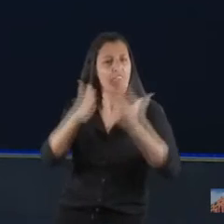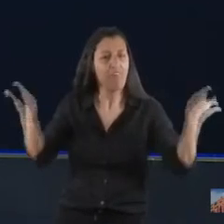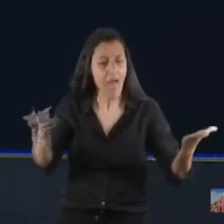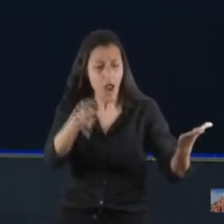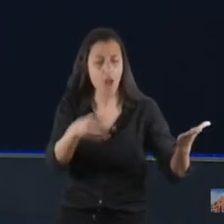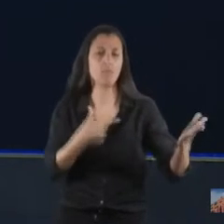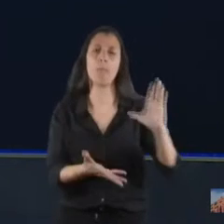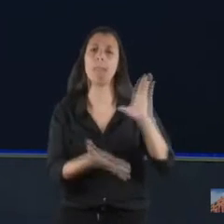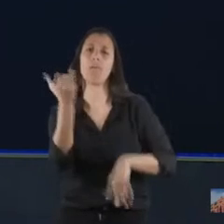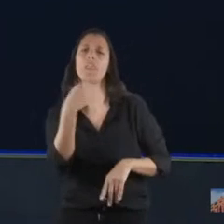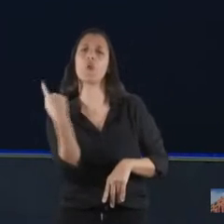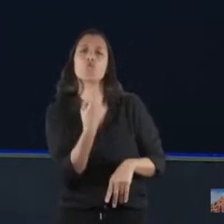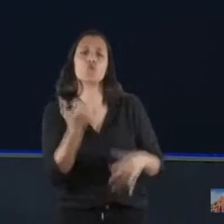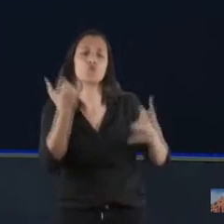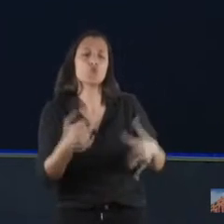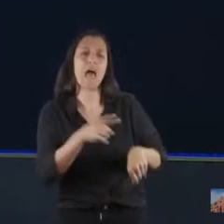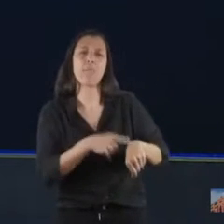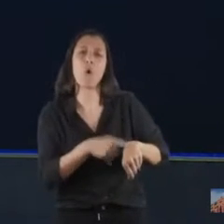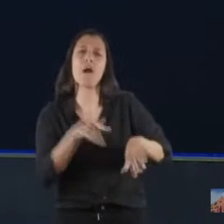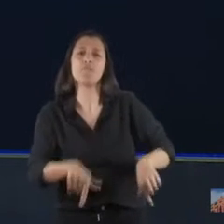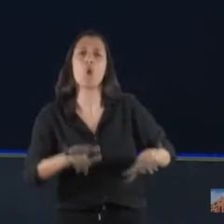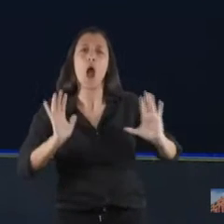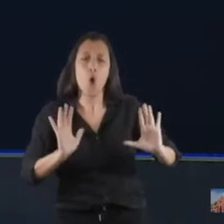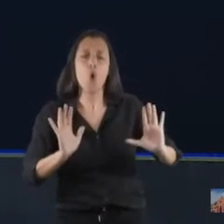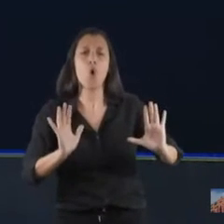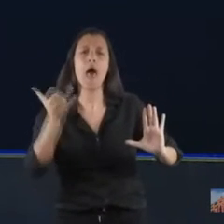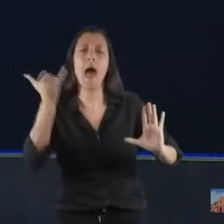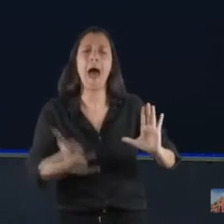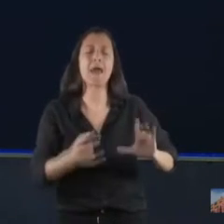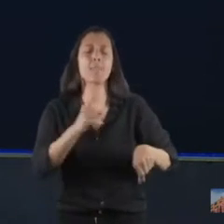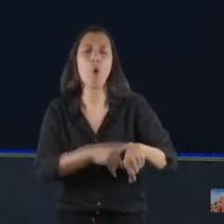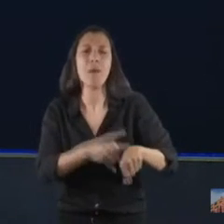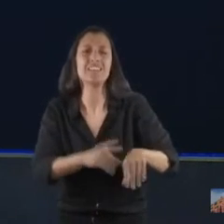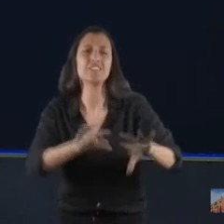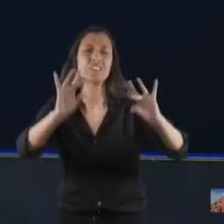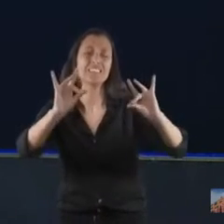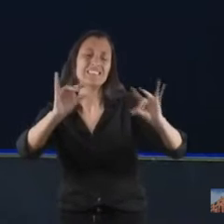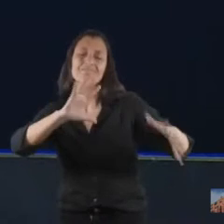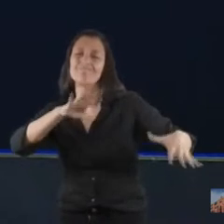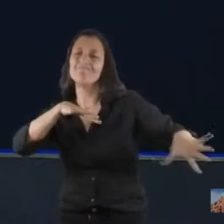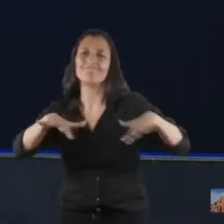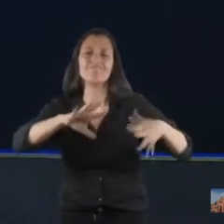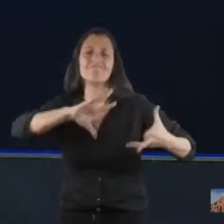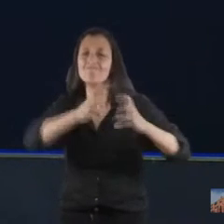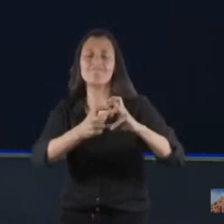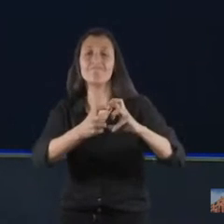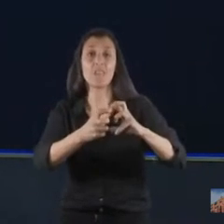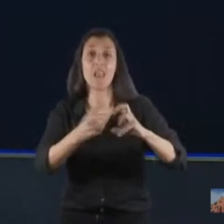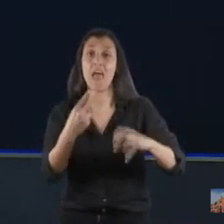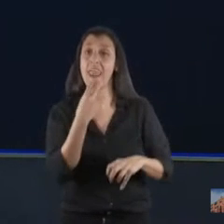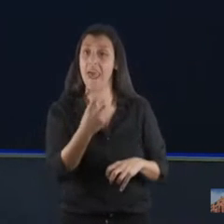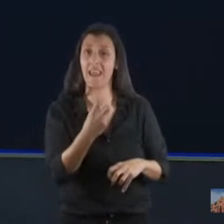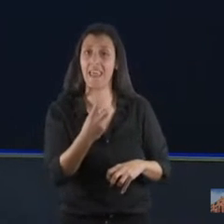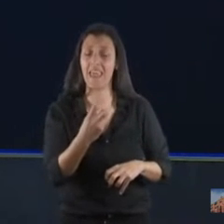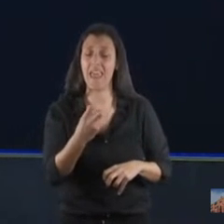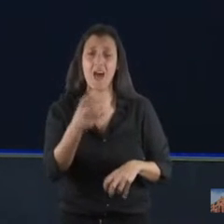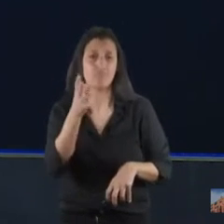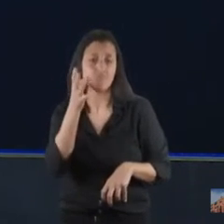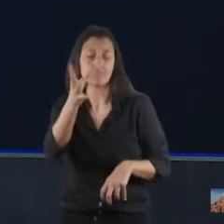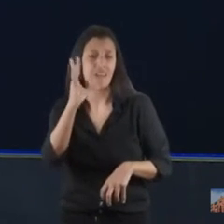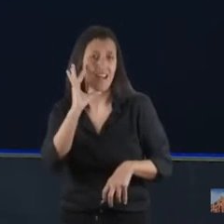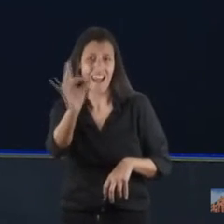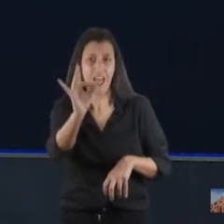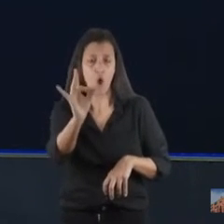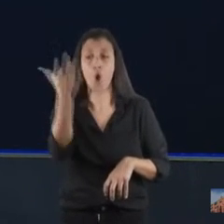que estamos frente a una crisis energética global de dimensiones inimaginables el